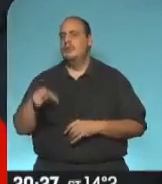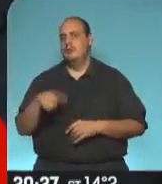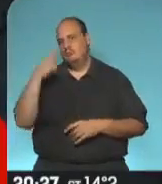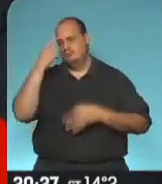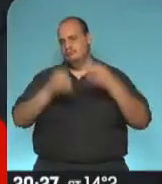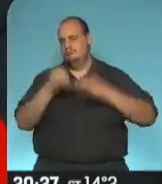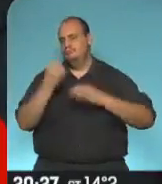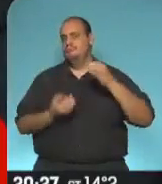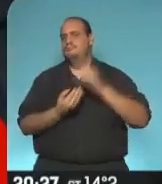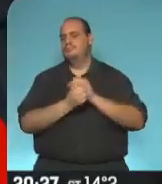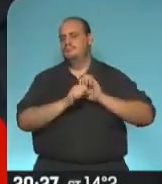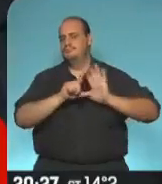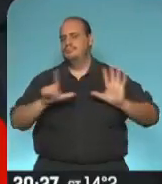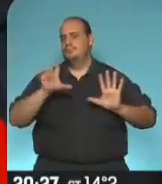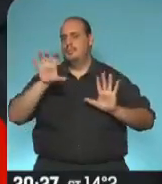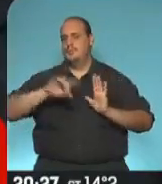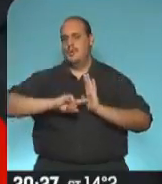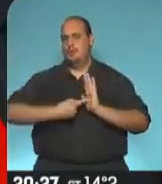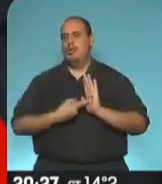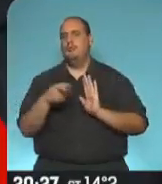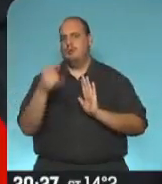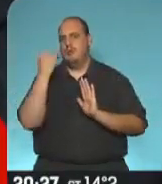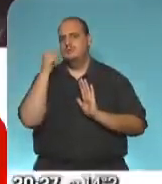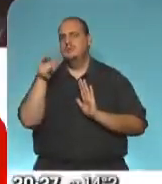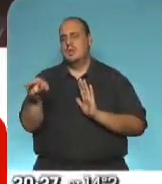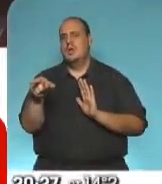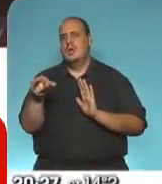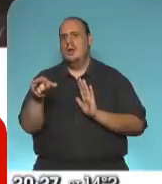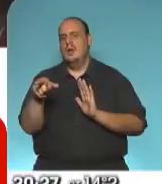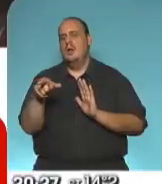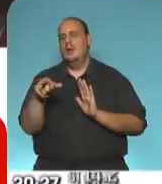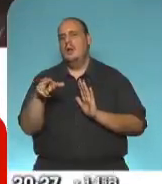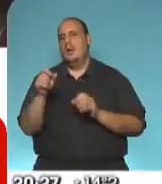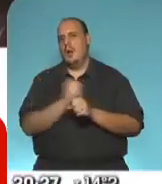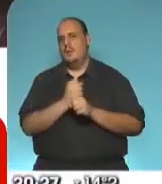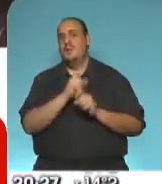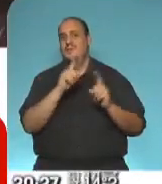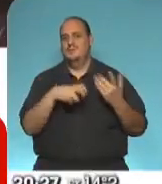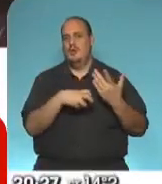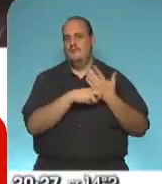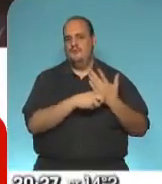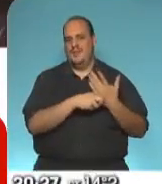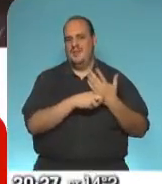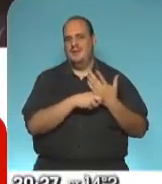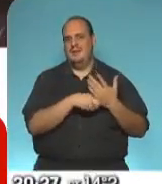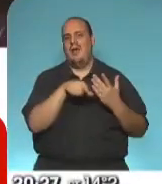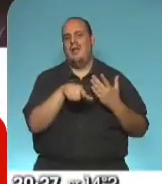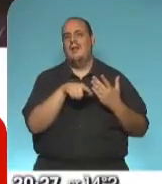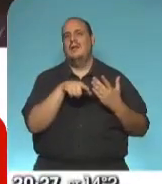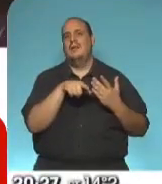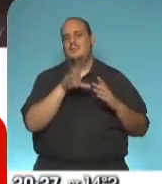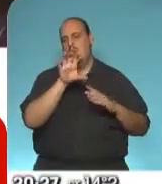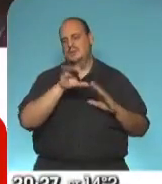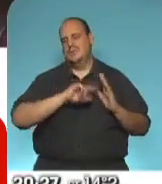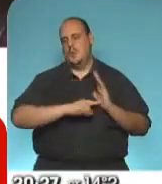de Justicia de la provincia de Buenos Aires hizo lugar al recurso extraordinario que presentó el fiscal de la casación penal de la provincia de